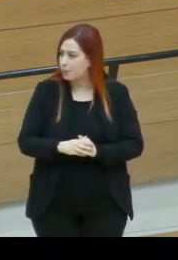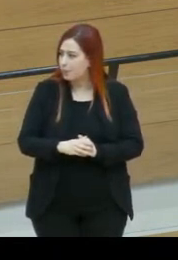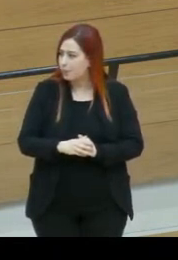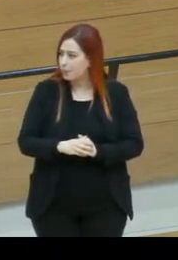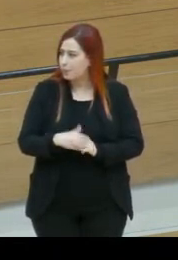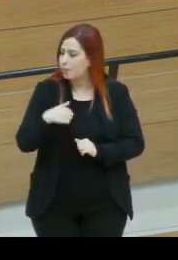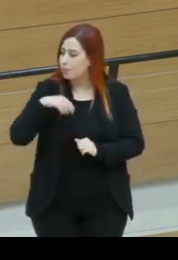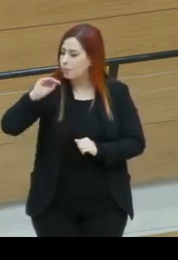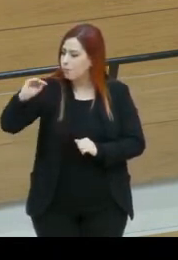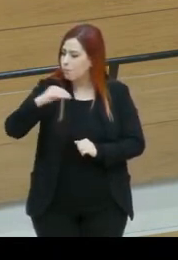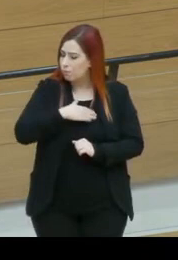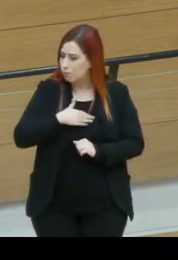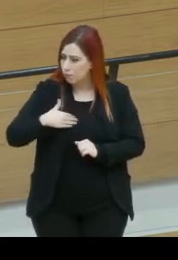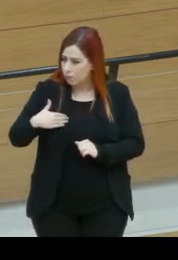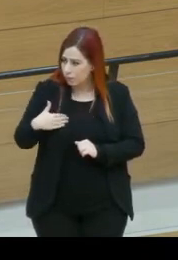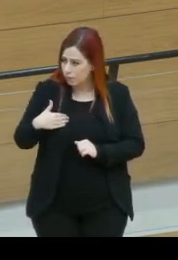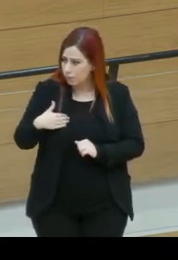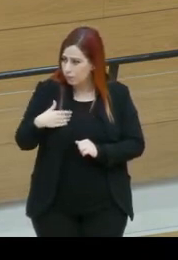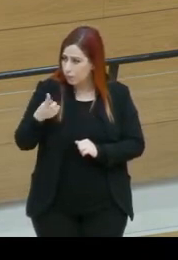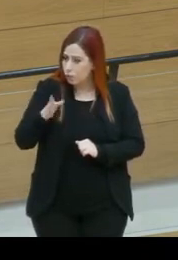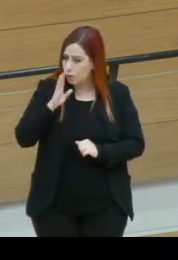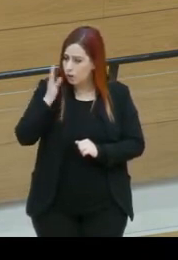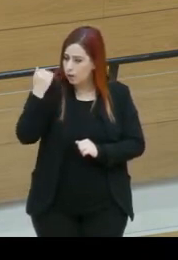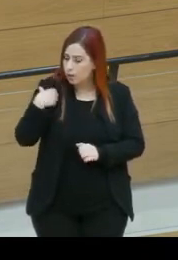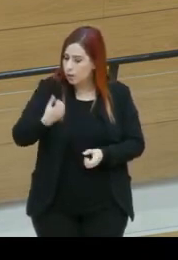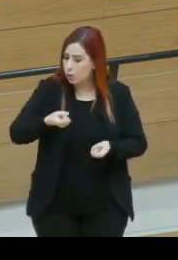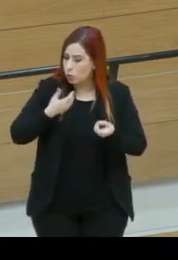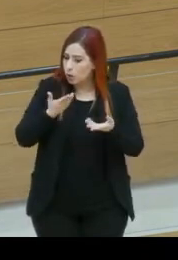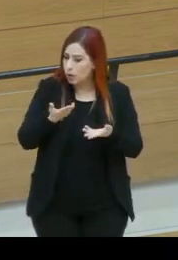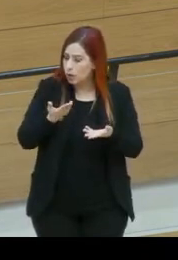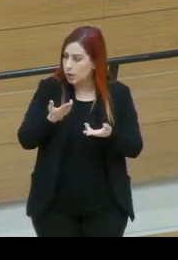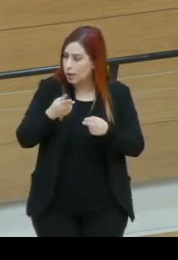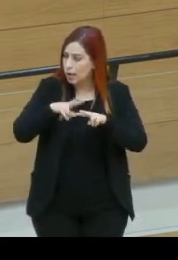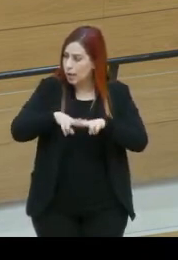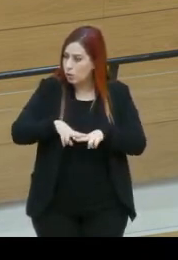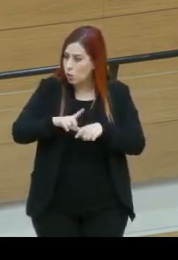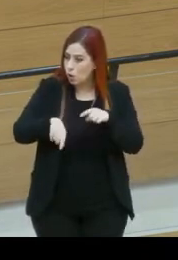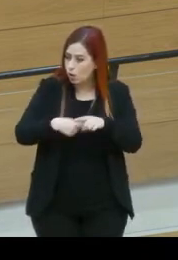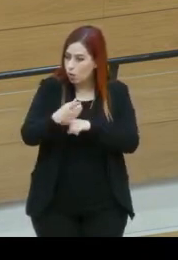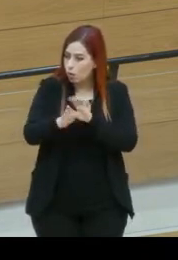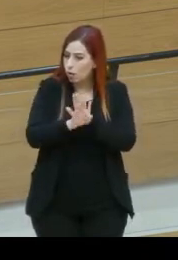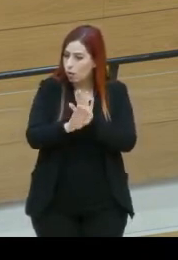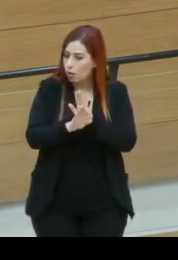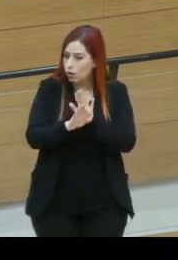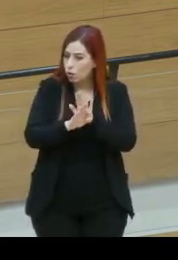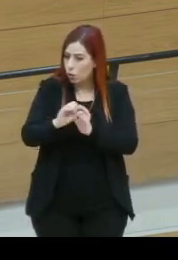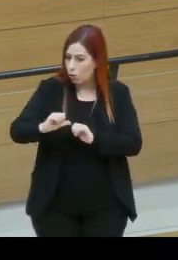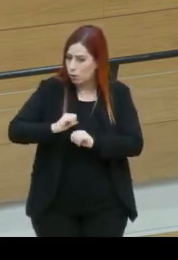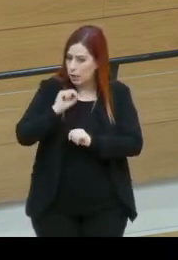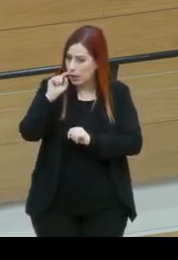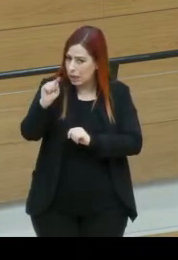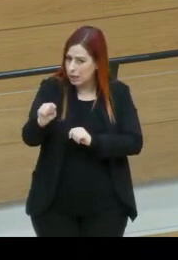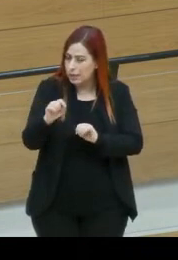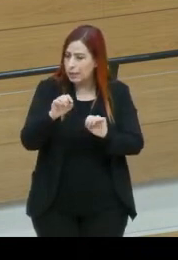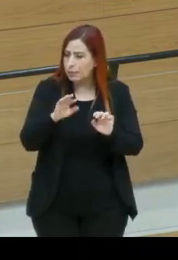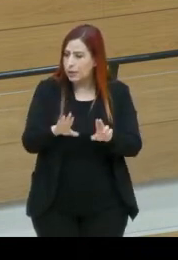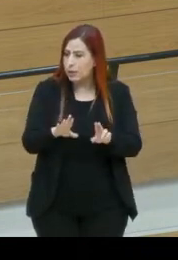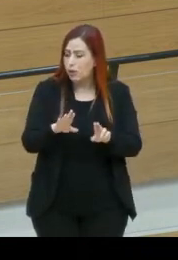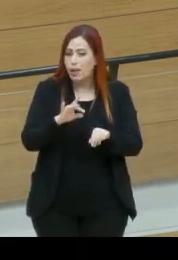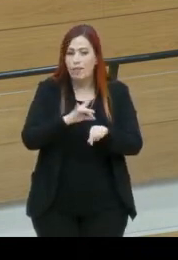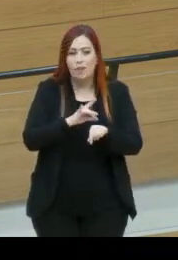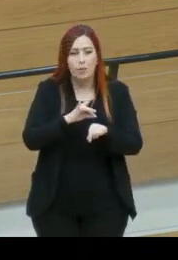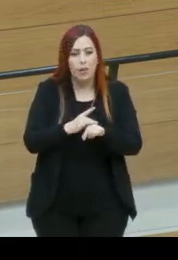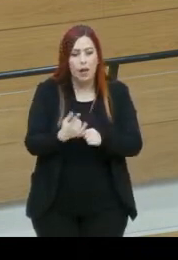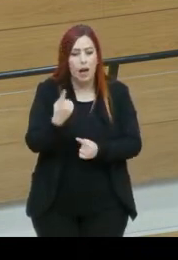Carmen, yo quería preguntarte, has comentado que estos estudios luego se van a continuar a nivel de hospital, pero ¿sobre alguna enfermedad